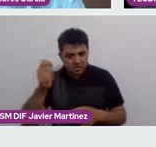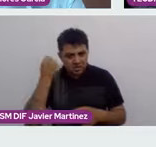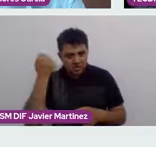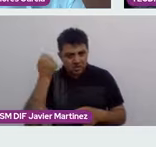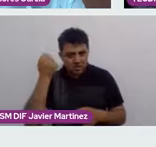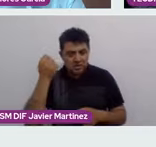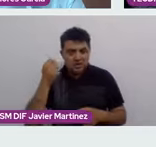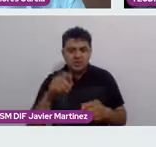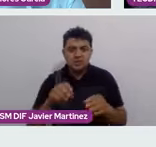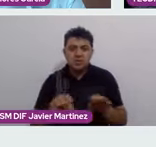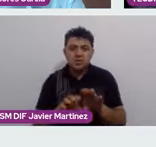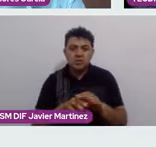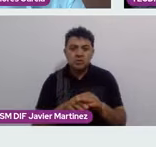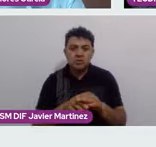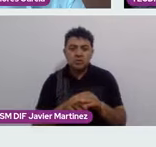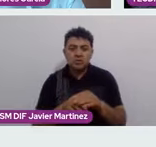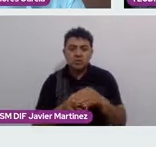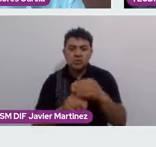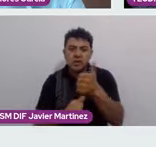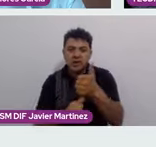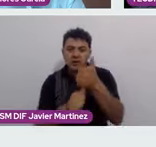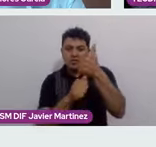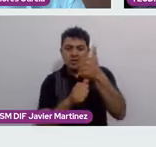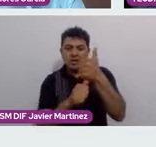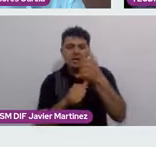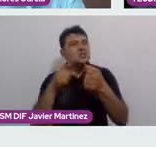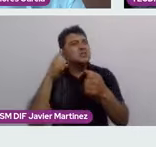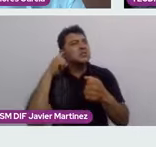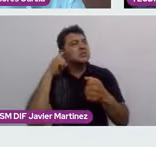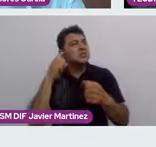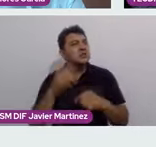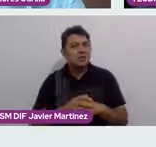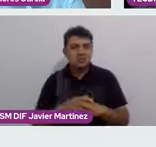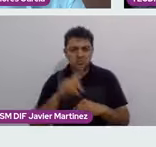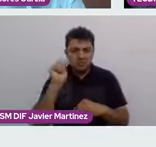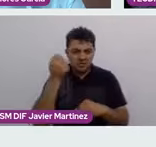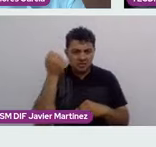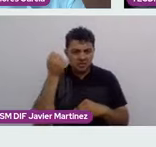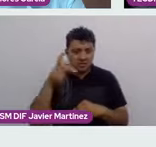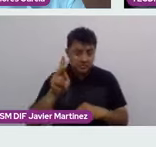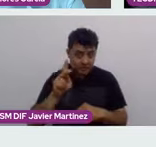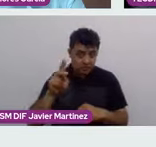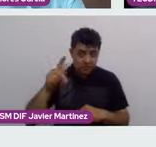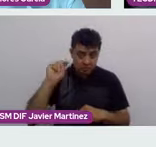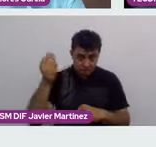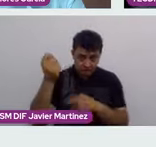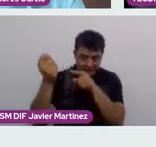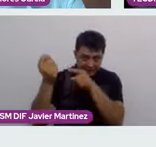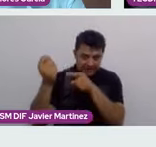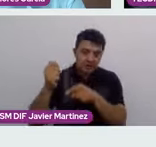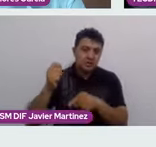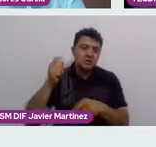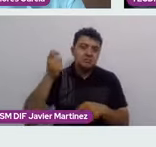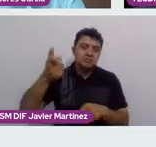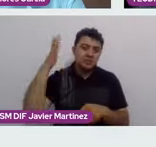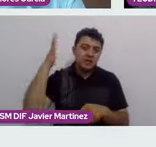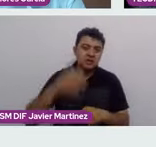auxiliares auditivos con esta tecnología, pero es cara la tecnología, ¿no? Pero sí,